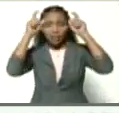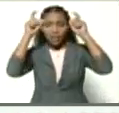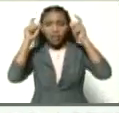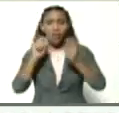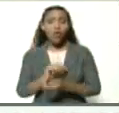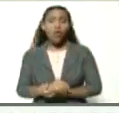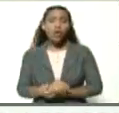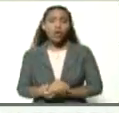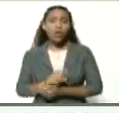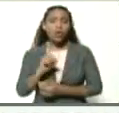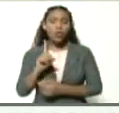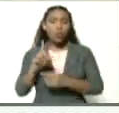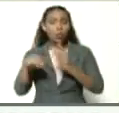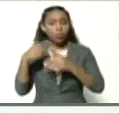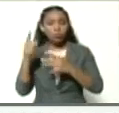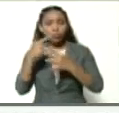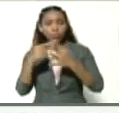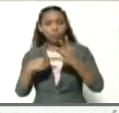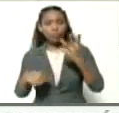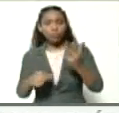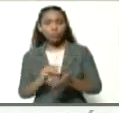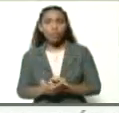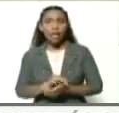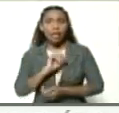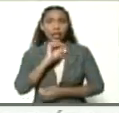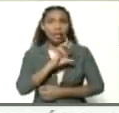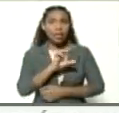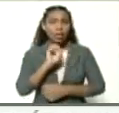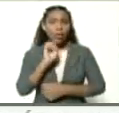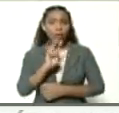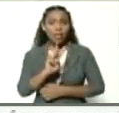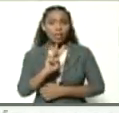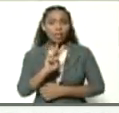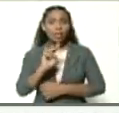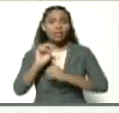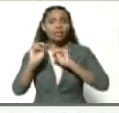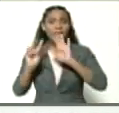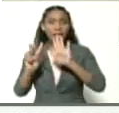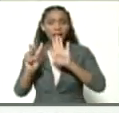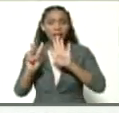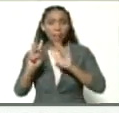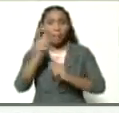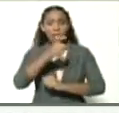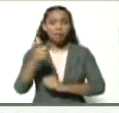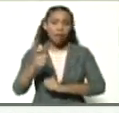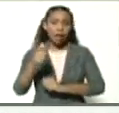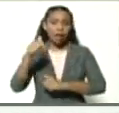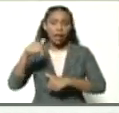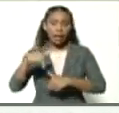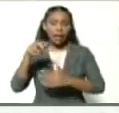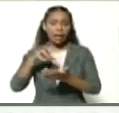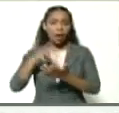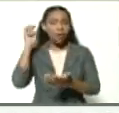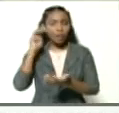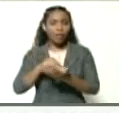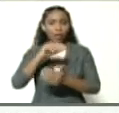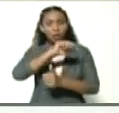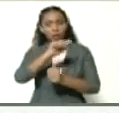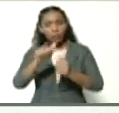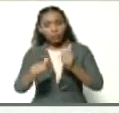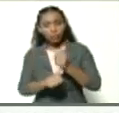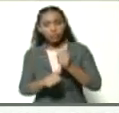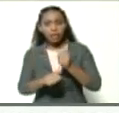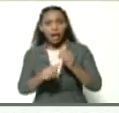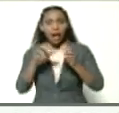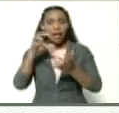Lucía y 1 en Mamporal. Son los 327 casos del estado Miranda. Luego le sigue